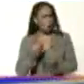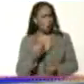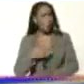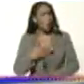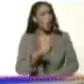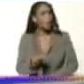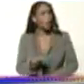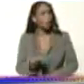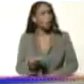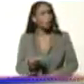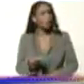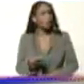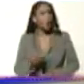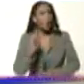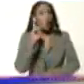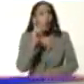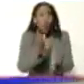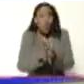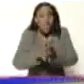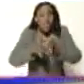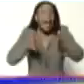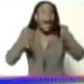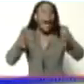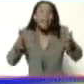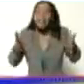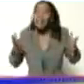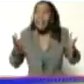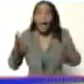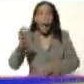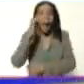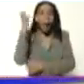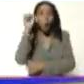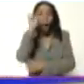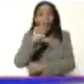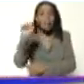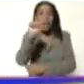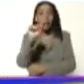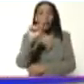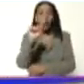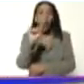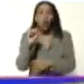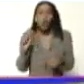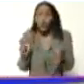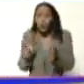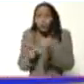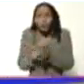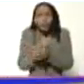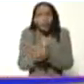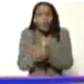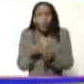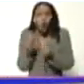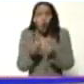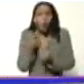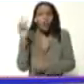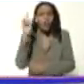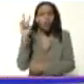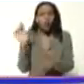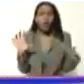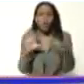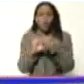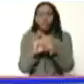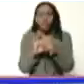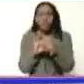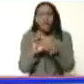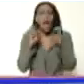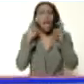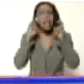un gigante euroasiático y un pequeño país como Venezuela relacionarnos en